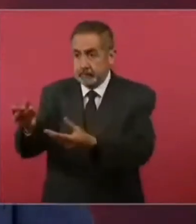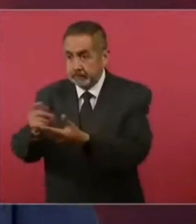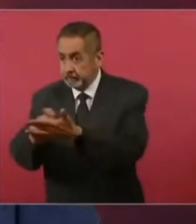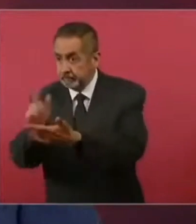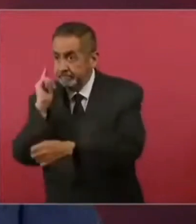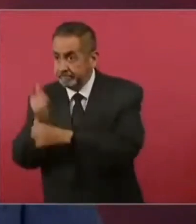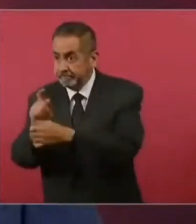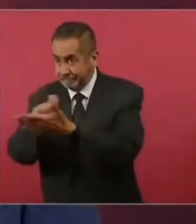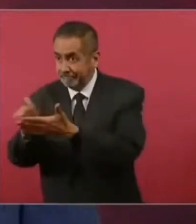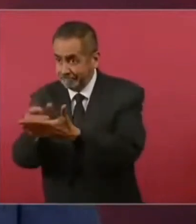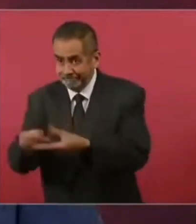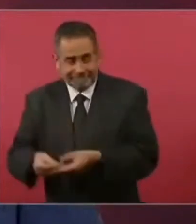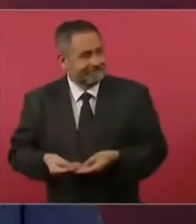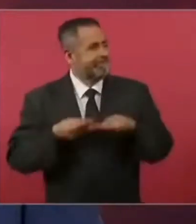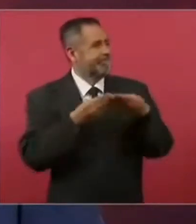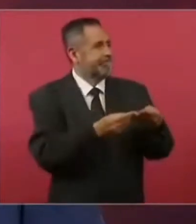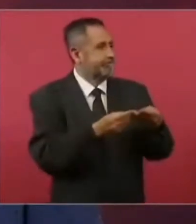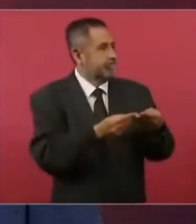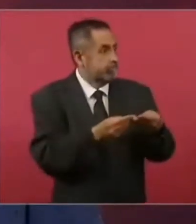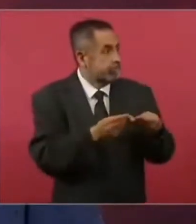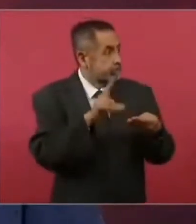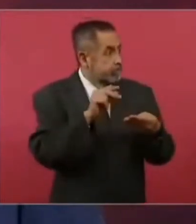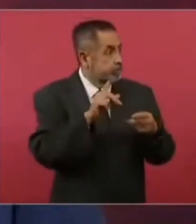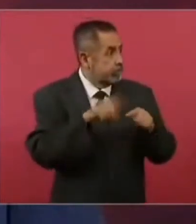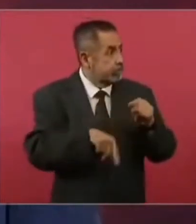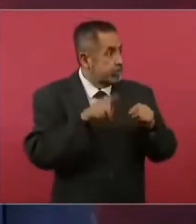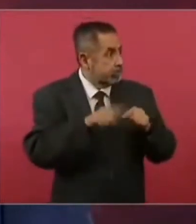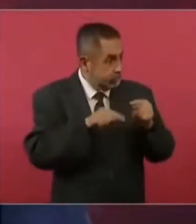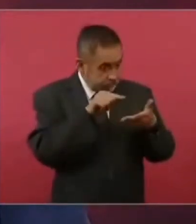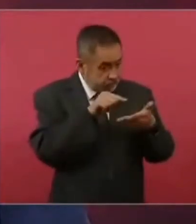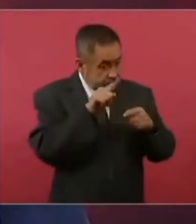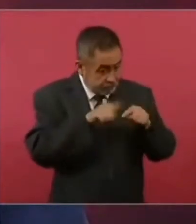notas, y ahí es donde